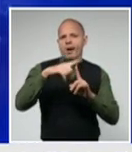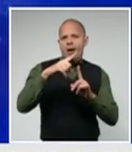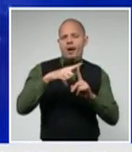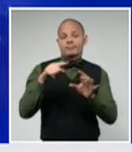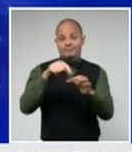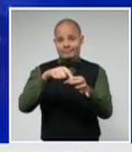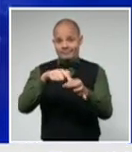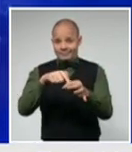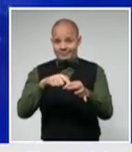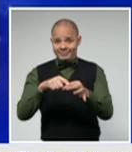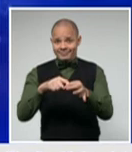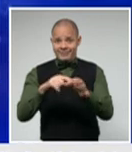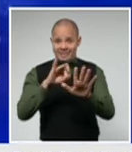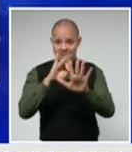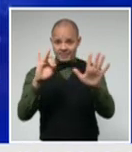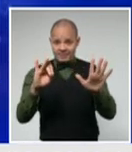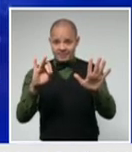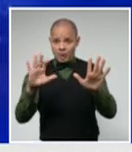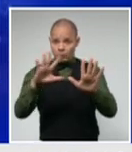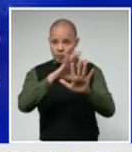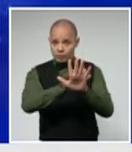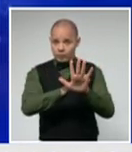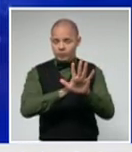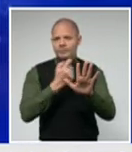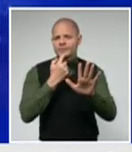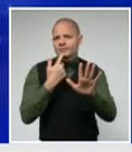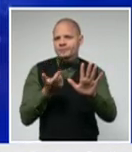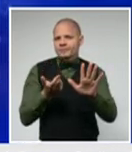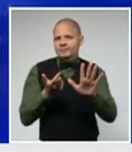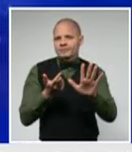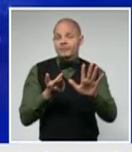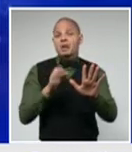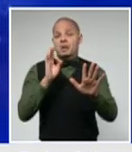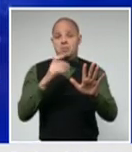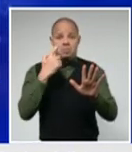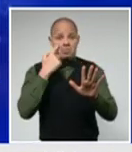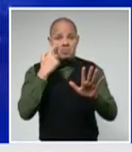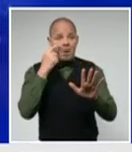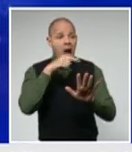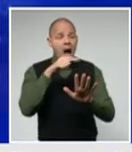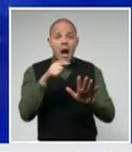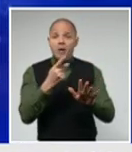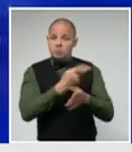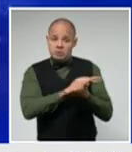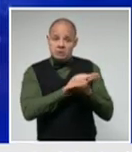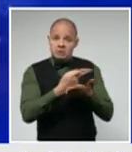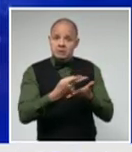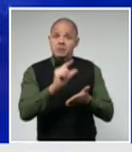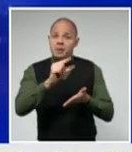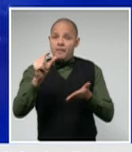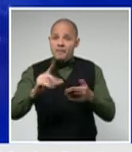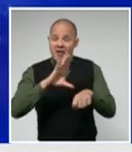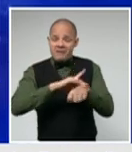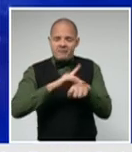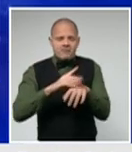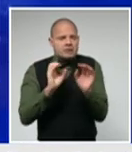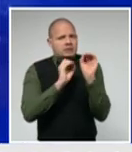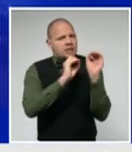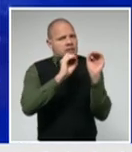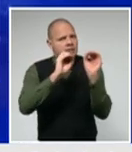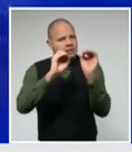municipio especial Isla de la Juventud, pues no confirma casos, no tienen casos de